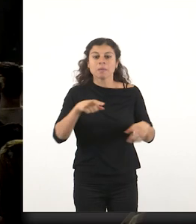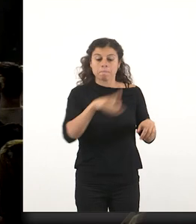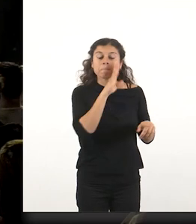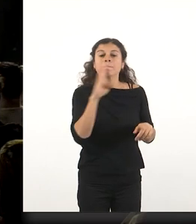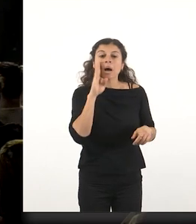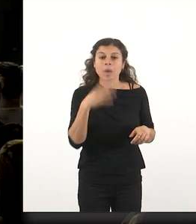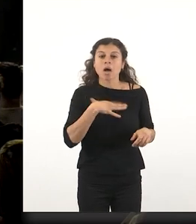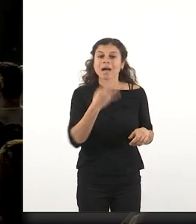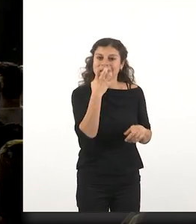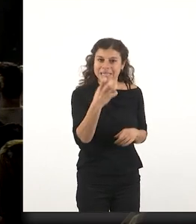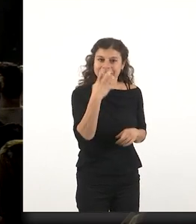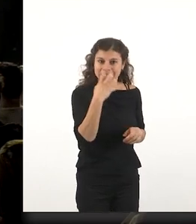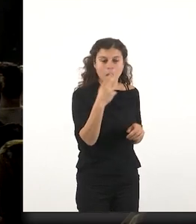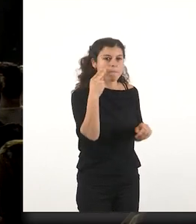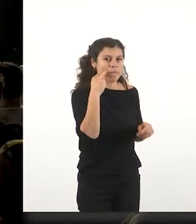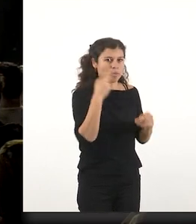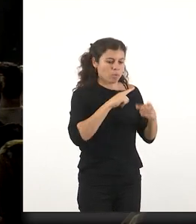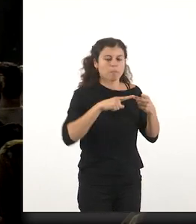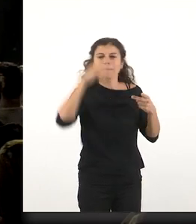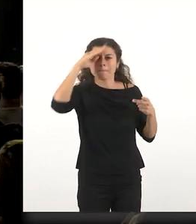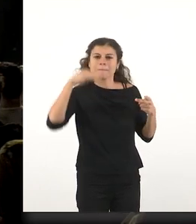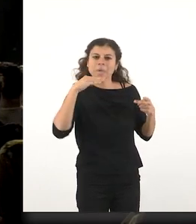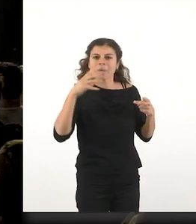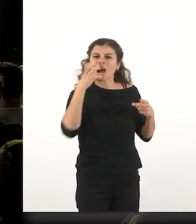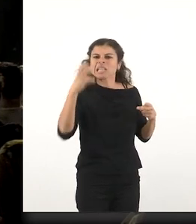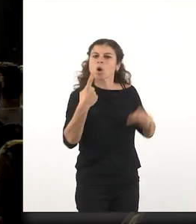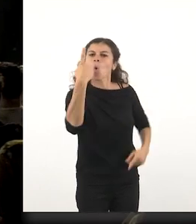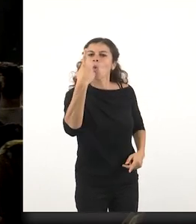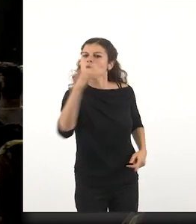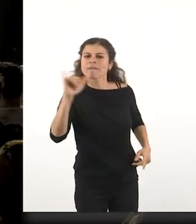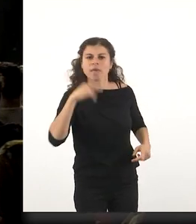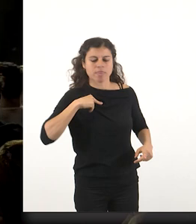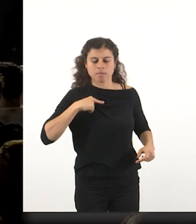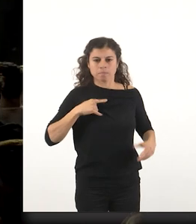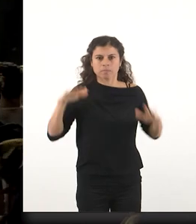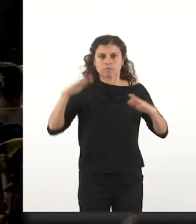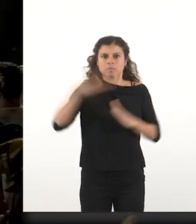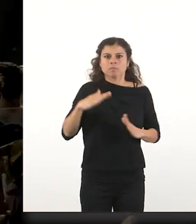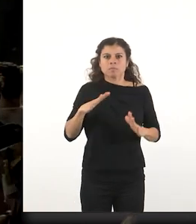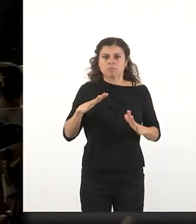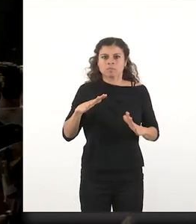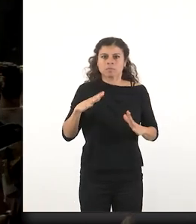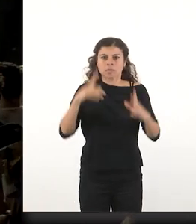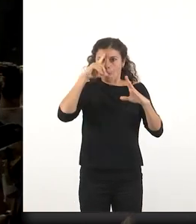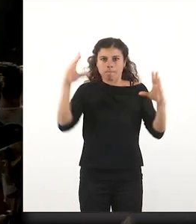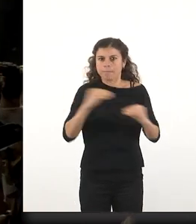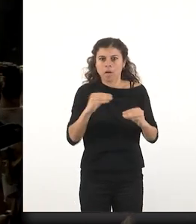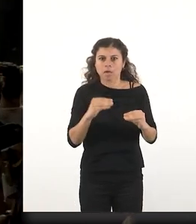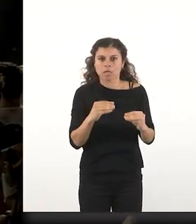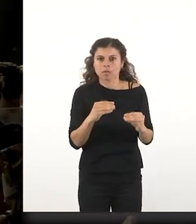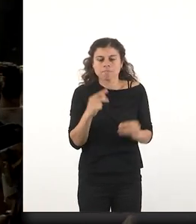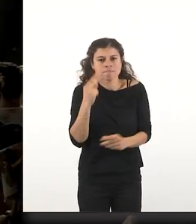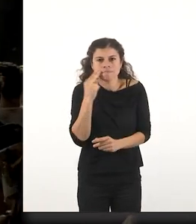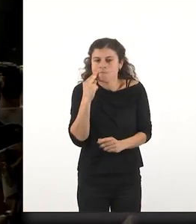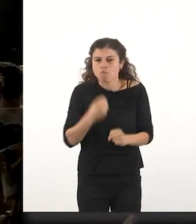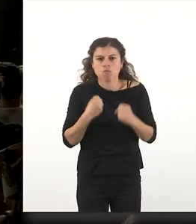los monólogos me da miedo, ¿eh? Mi padre una y me paraliza. Mi padre es un tipo que habla poco, ¿eh? Hasta el 10 me lo dice, hija,